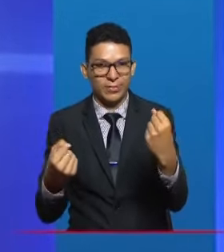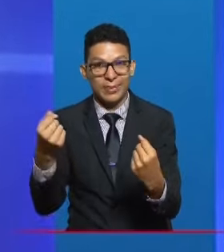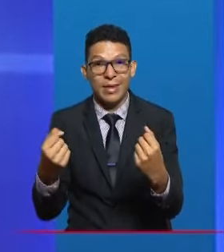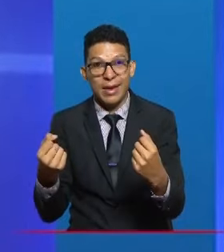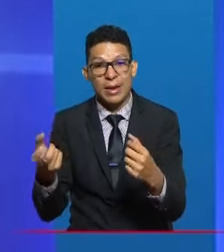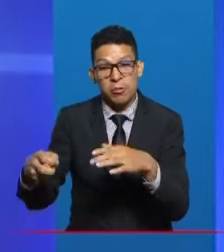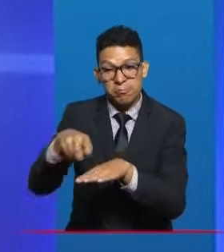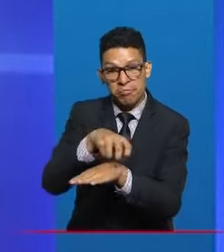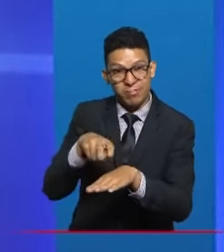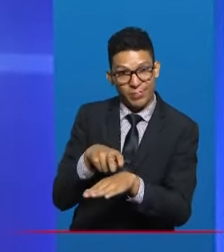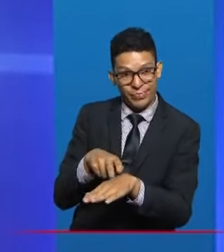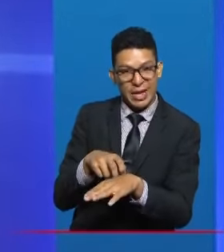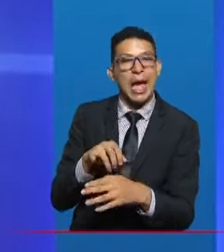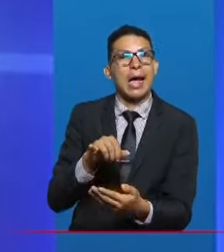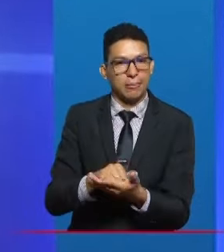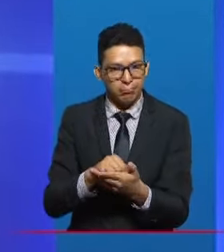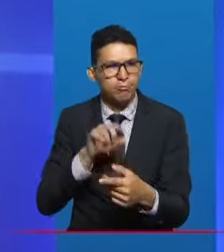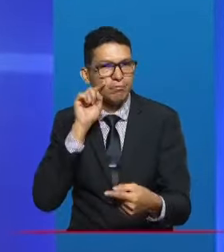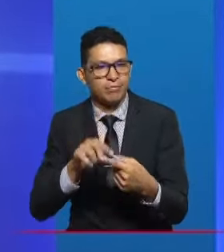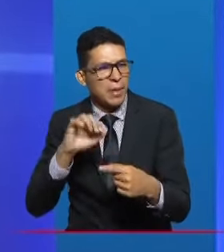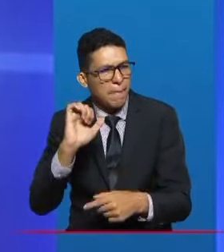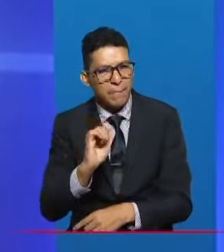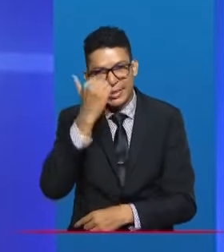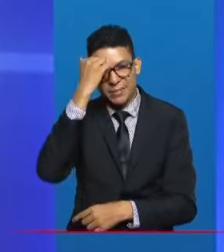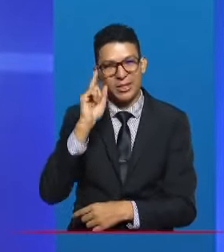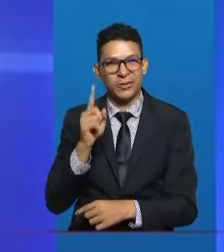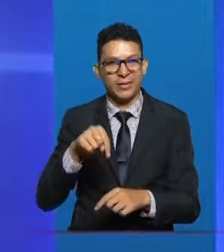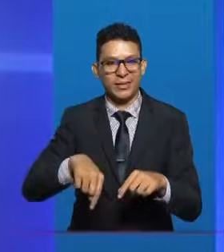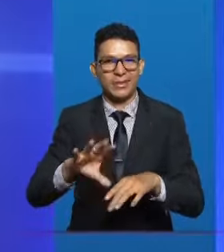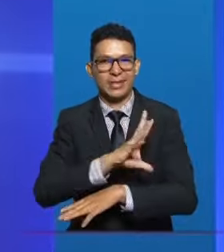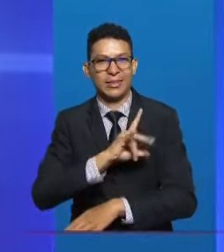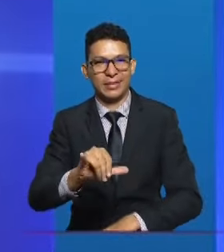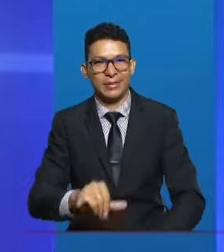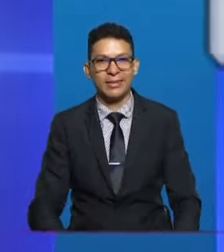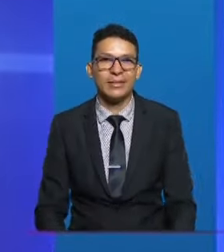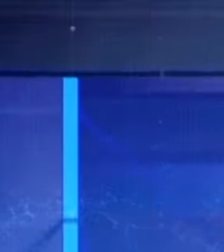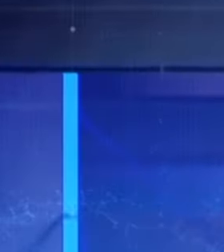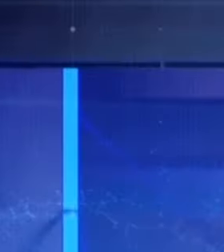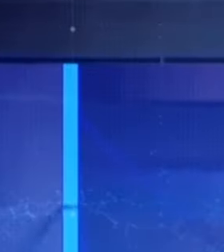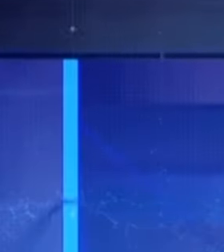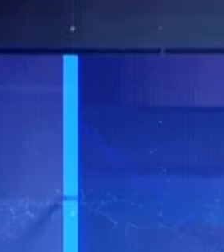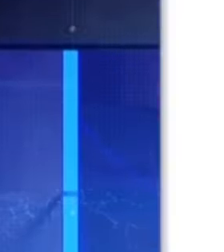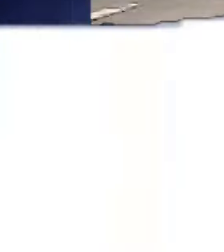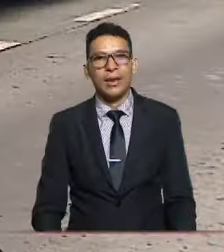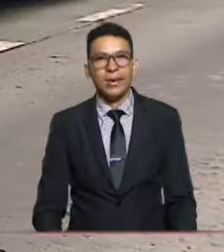troncoalimentador es la principal apuesta para el sistema masivo de Cali.